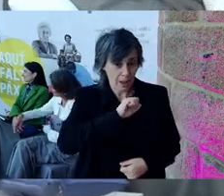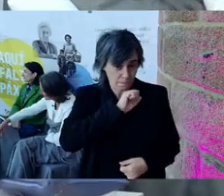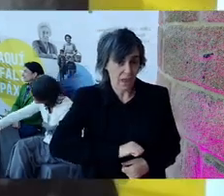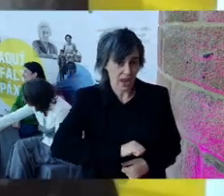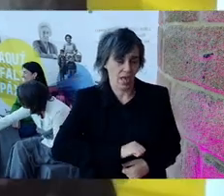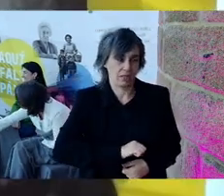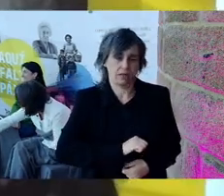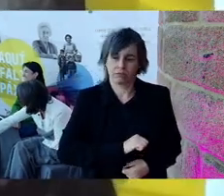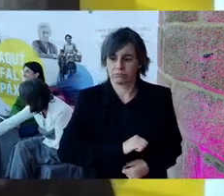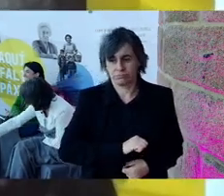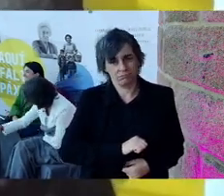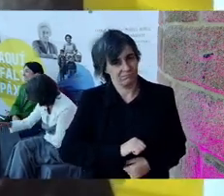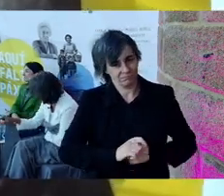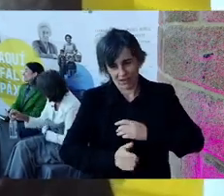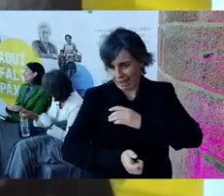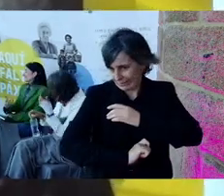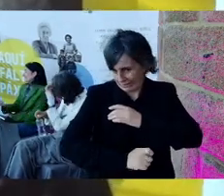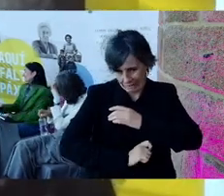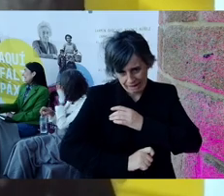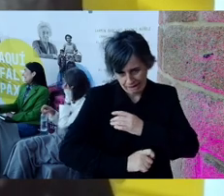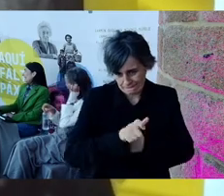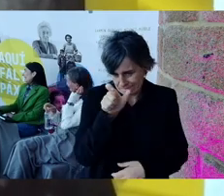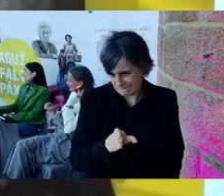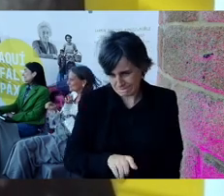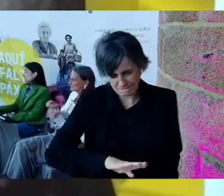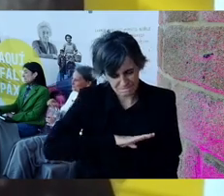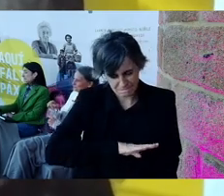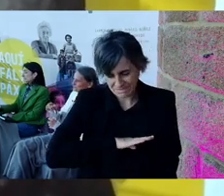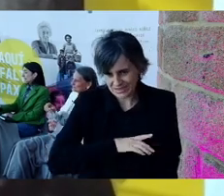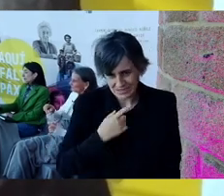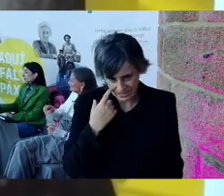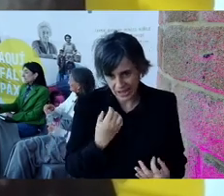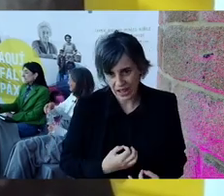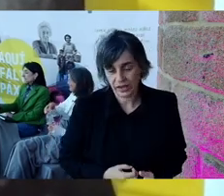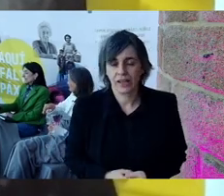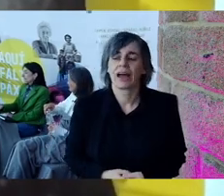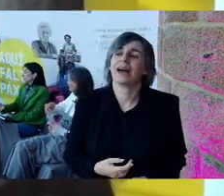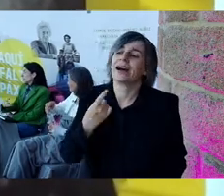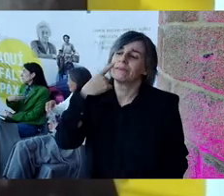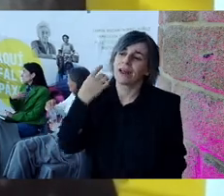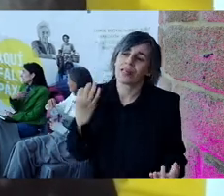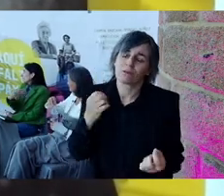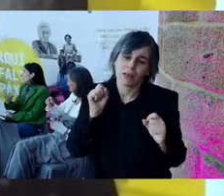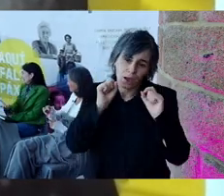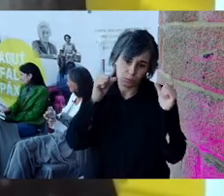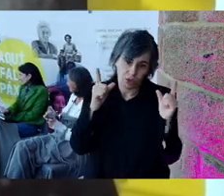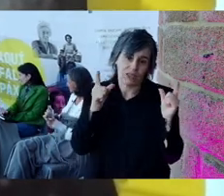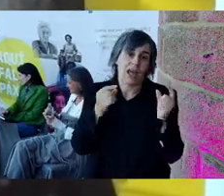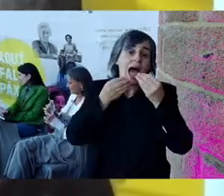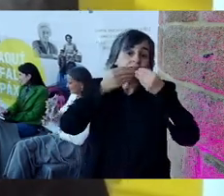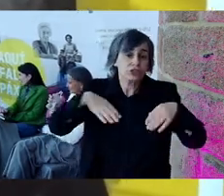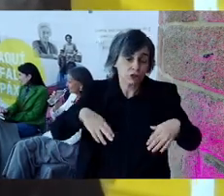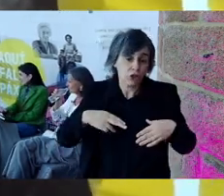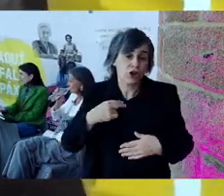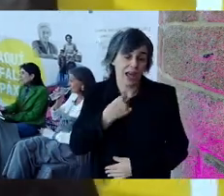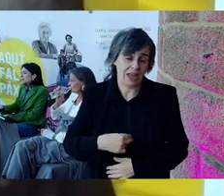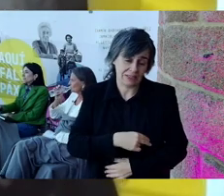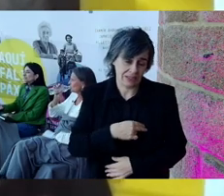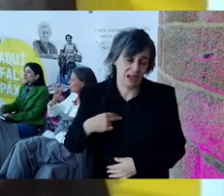estratega... un villano auténtico. Al respecto hay que tener en cuenta que la historia compostelana la